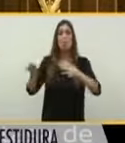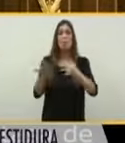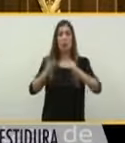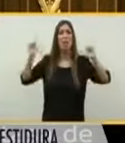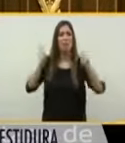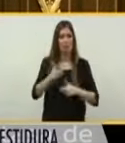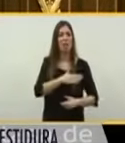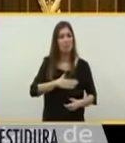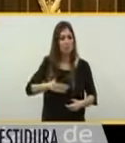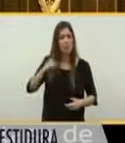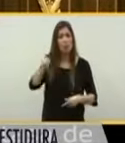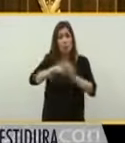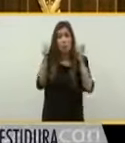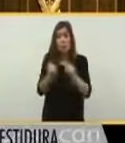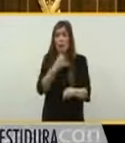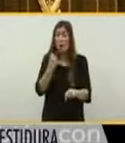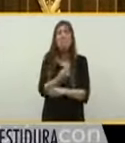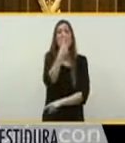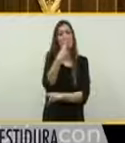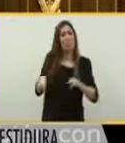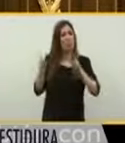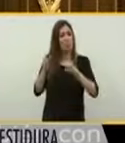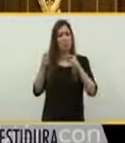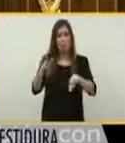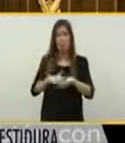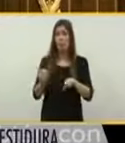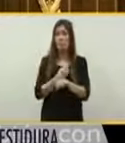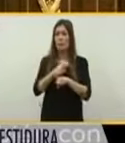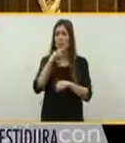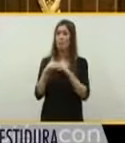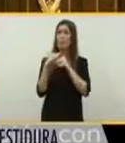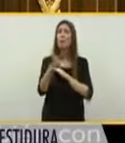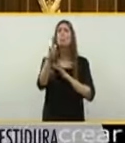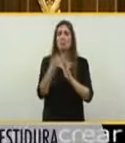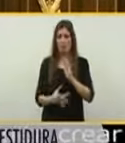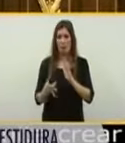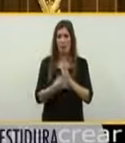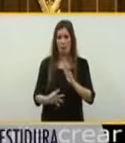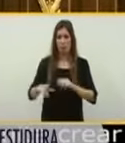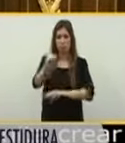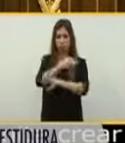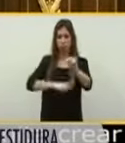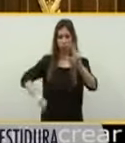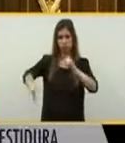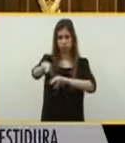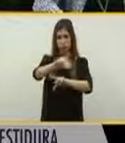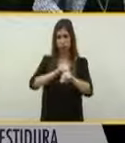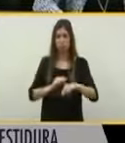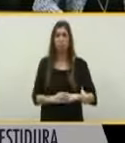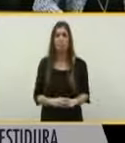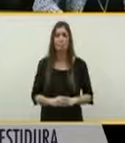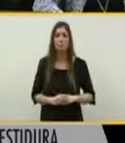nuevo marco laboral que permita crear trabajo estable y de calidad. Vamos a recuperar, señorías, el